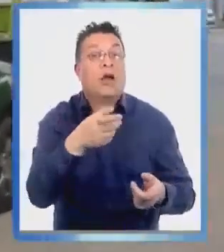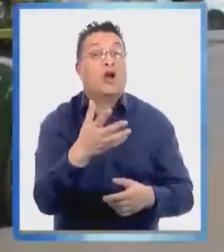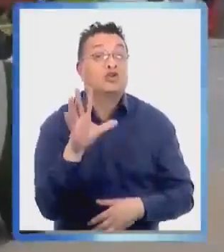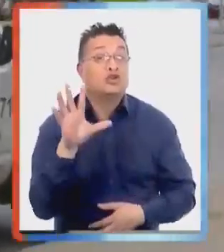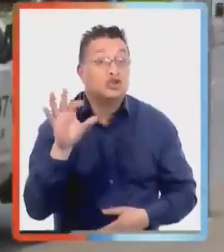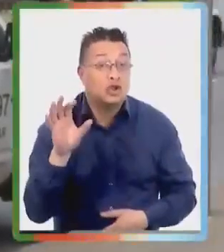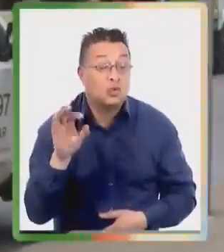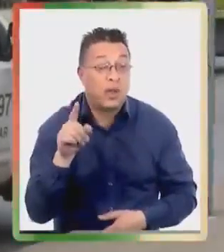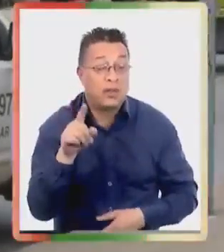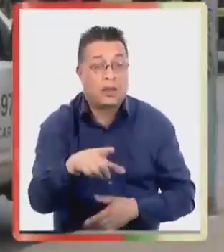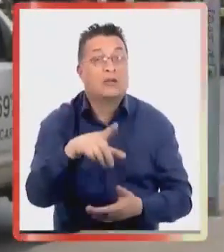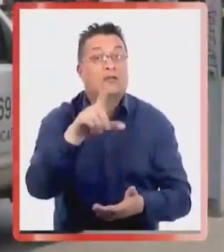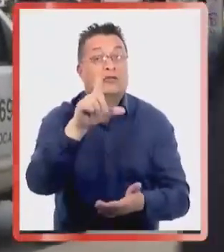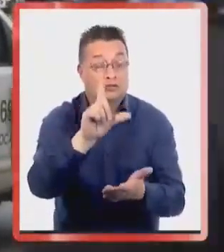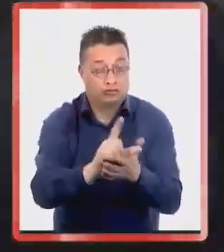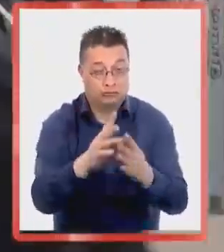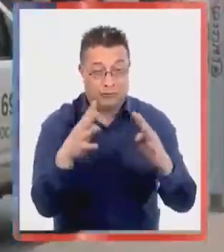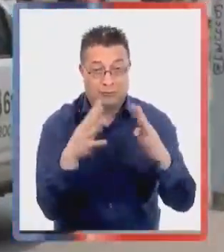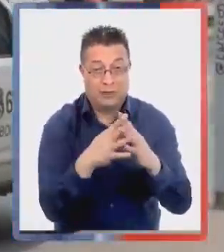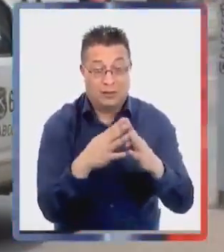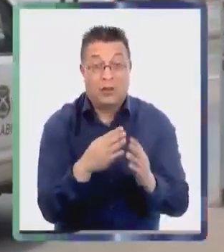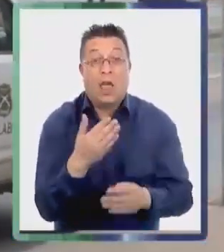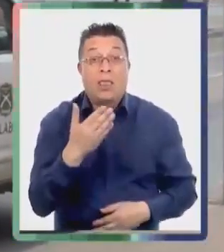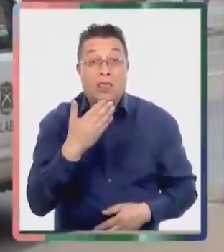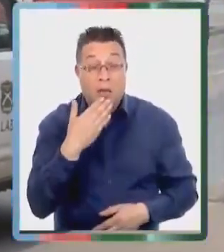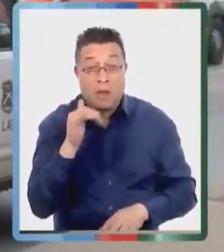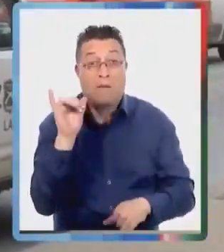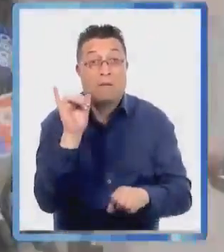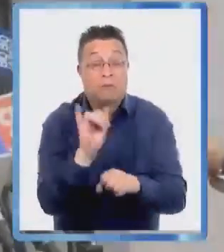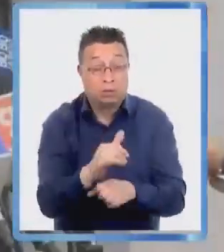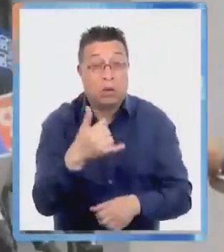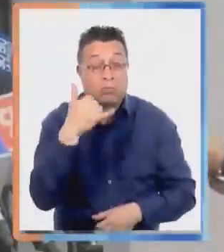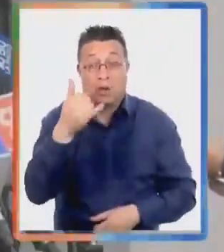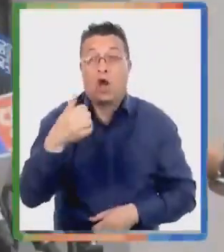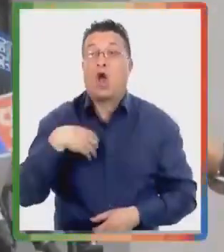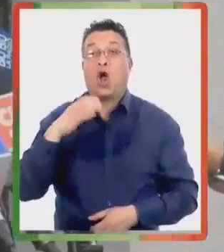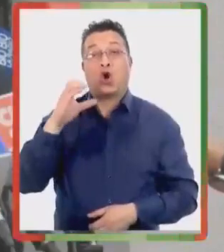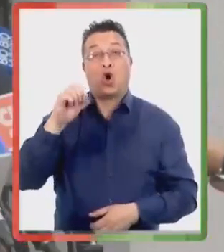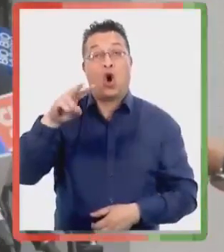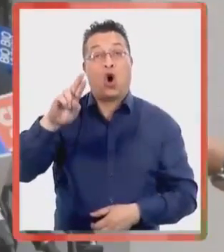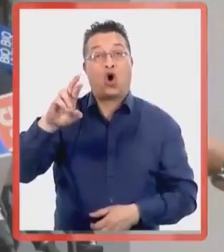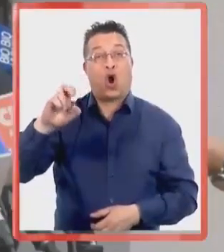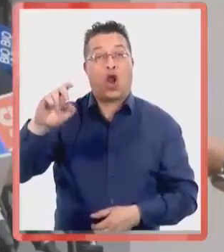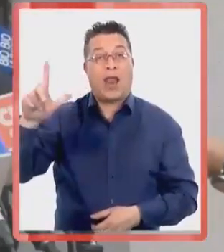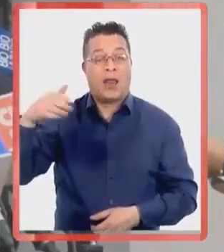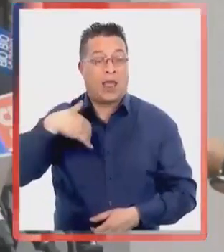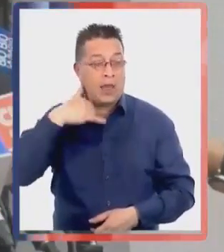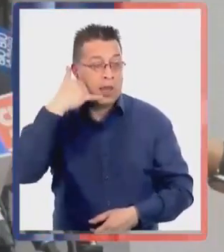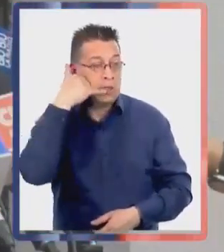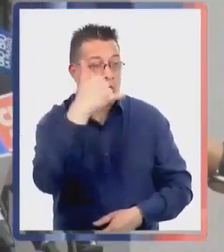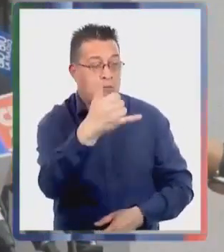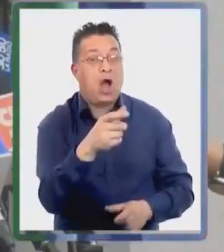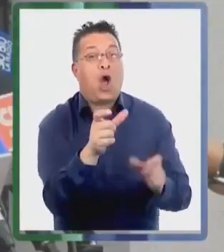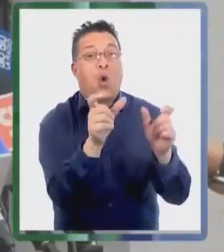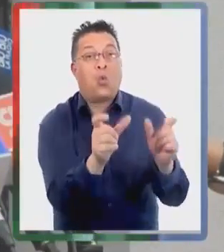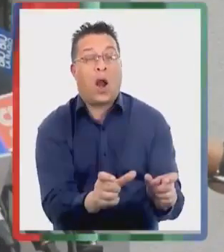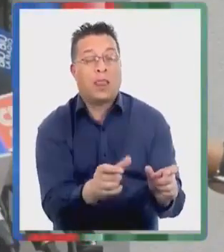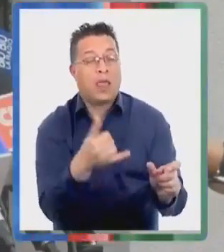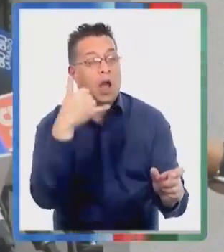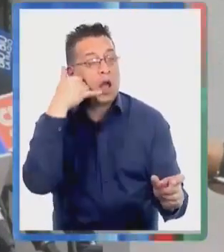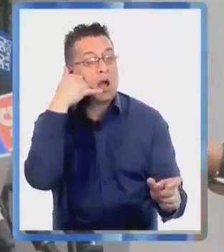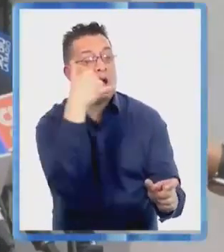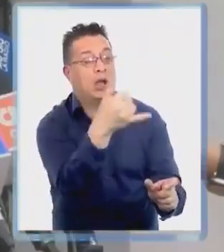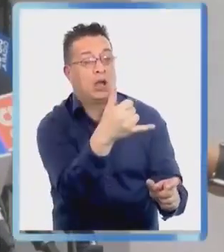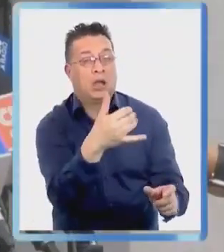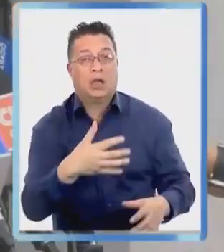50 armamentos, incluso peligrosos. Por eso, siendo absurdo y siendo inédito este tipo de robo en materia